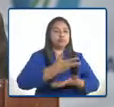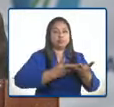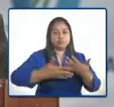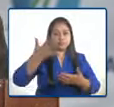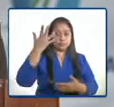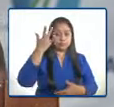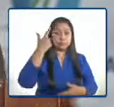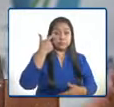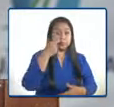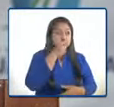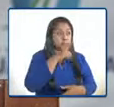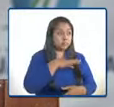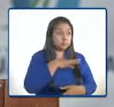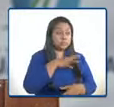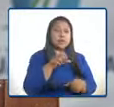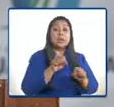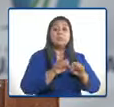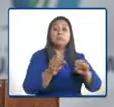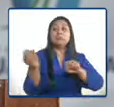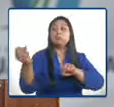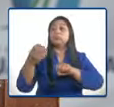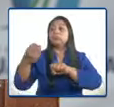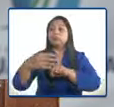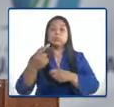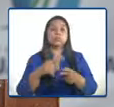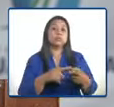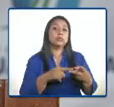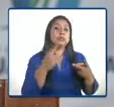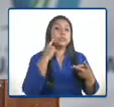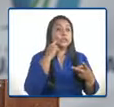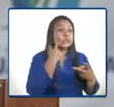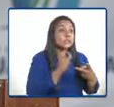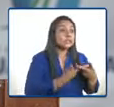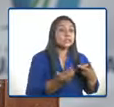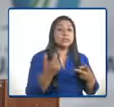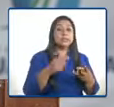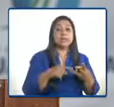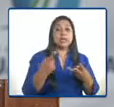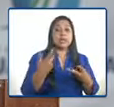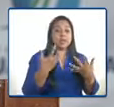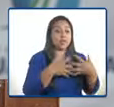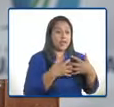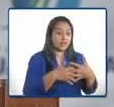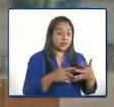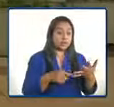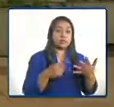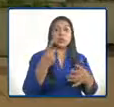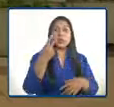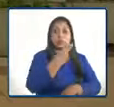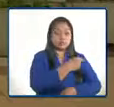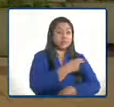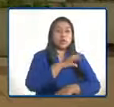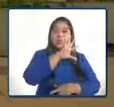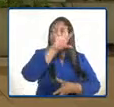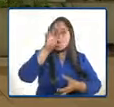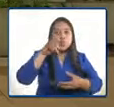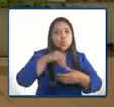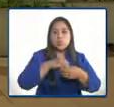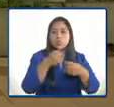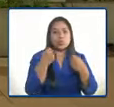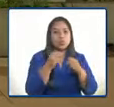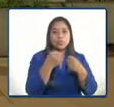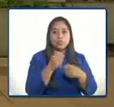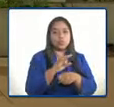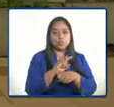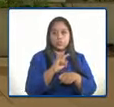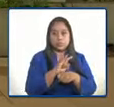los supermercados, están en nuestras tiendas, están en nuestras fábricas, en nuestros hospitales. Todo lo que utilizamos entra